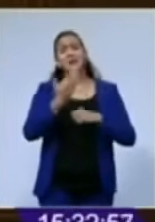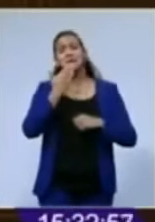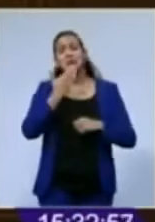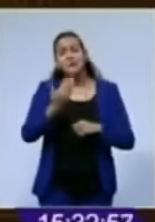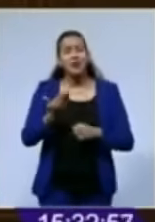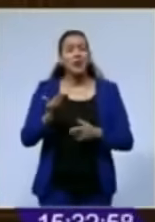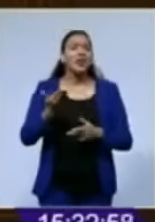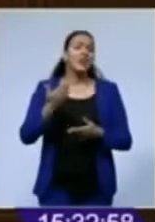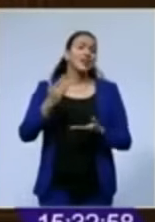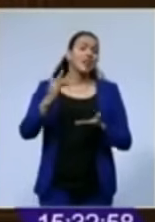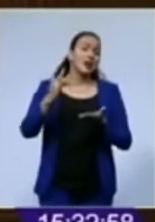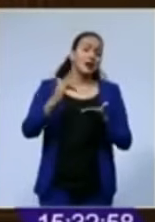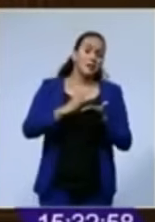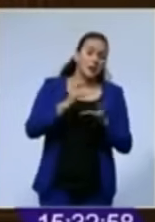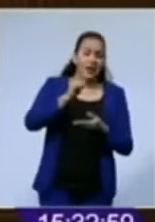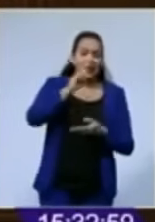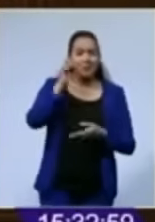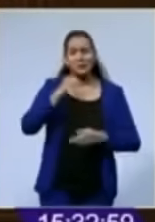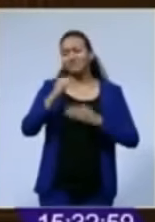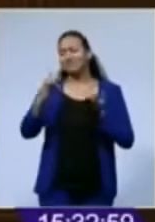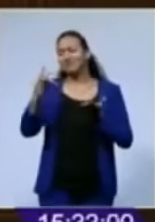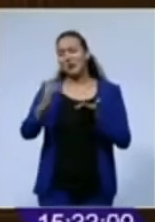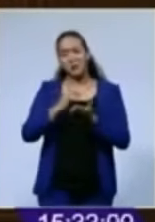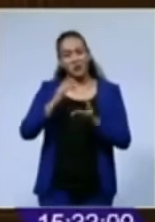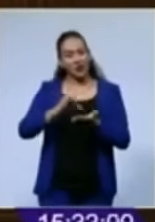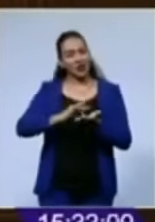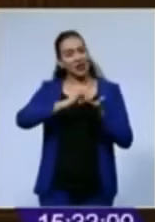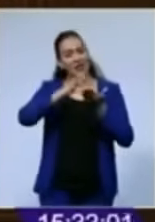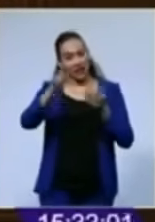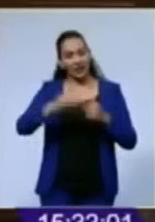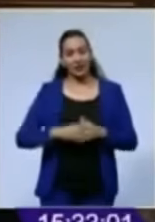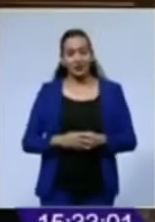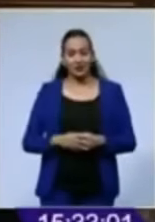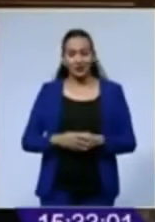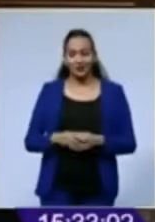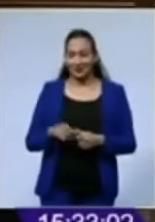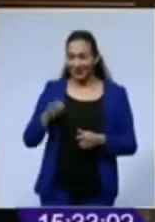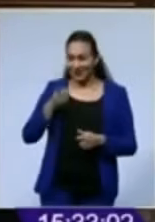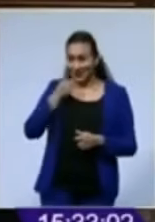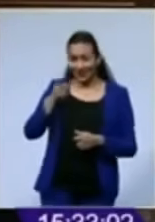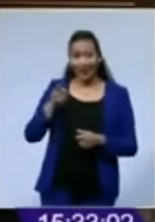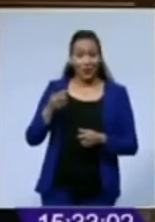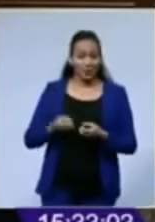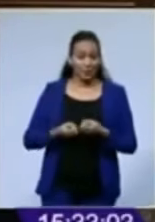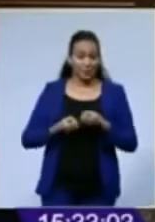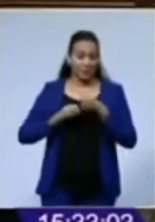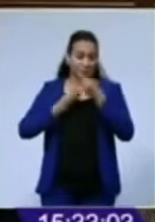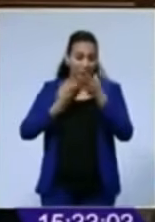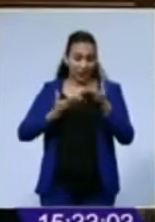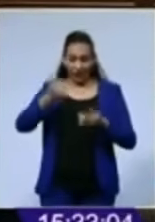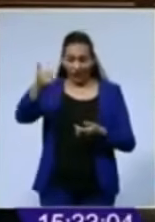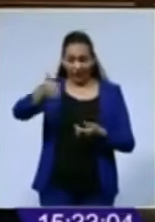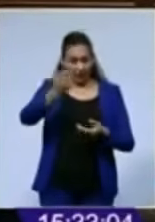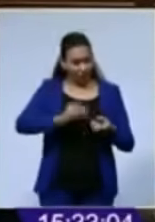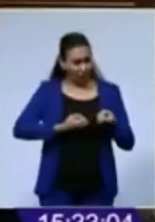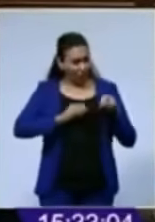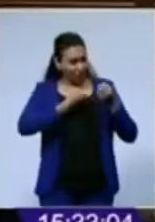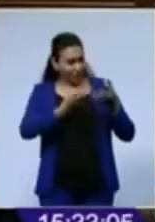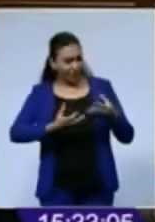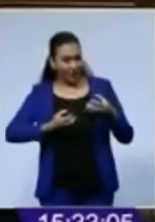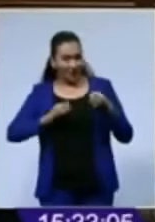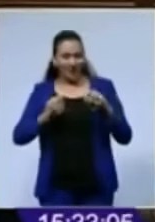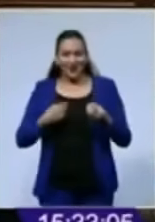calidez a a las palabras de de Jorge que me emocionan muchísimo